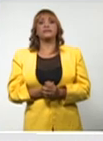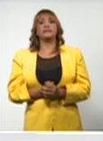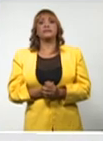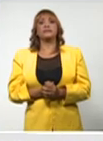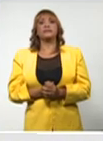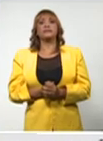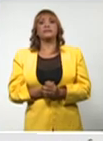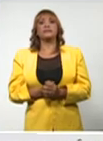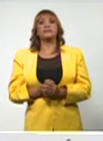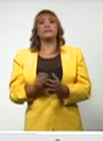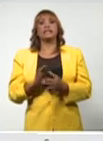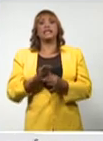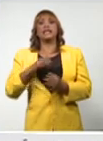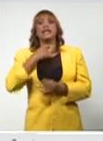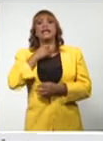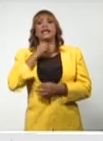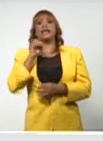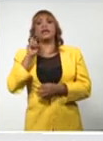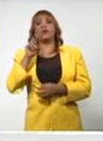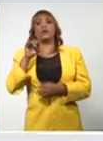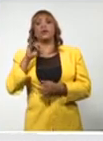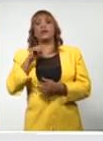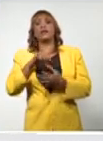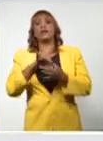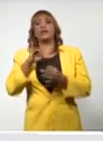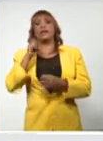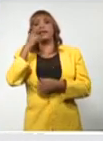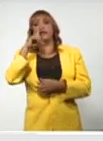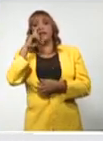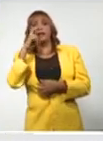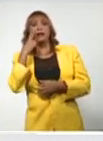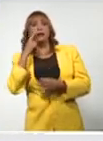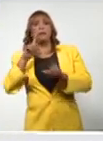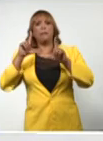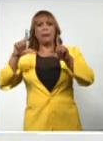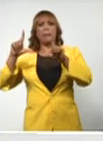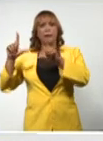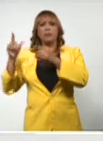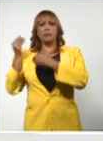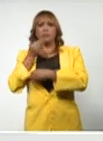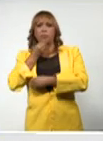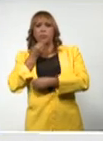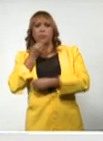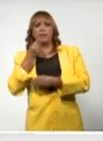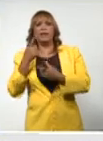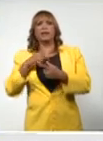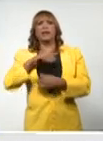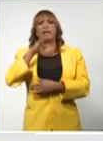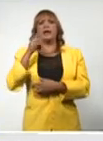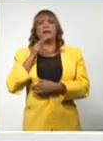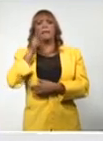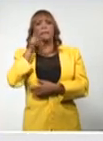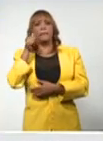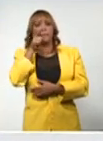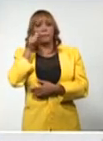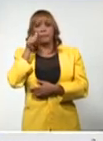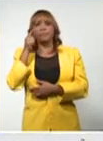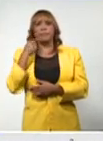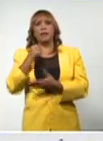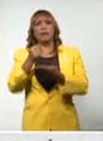Georgina, si se podría poner la pantalla de la autopesquisa. Lilia, ¿me ayudas ahí, mi